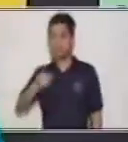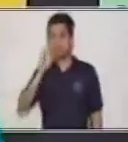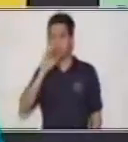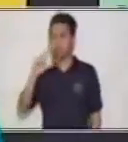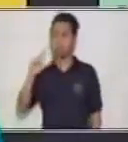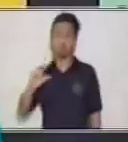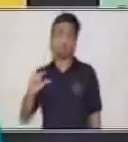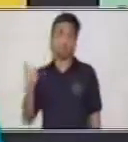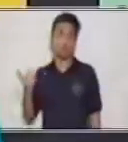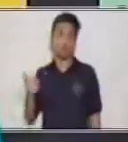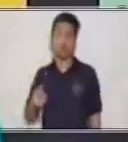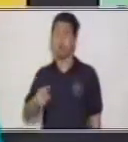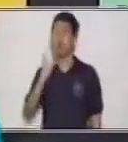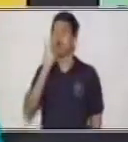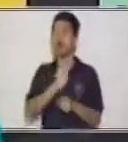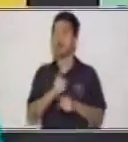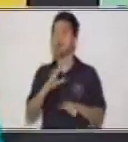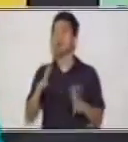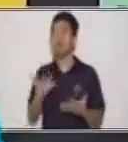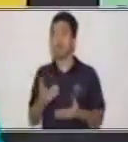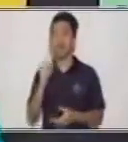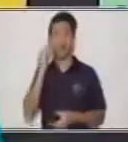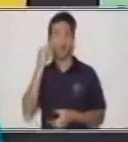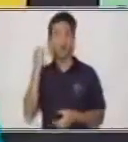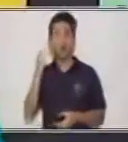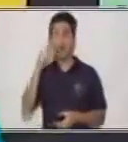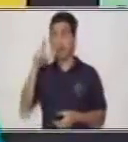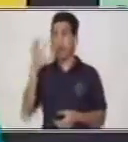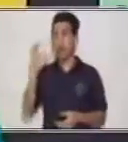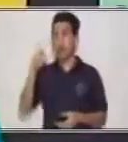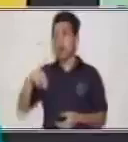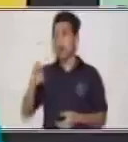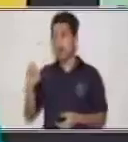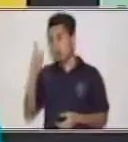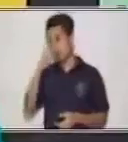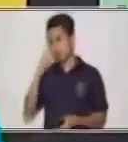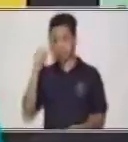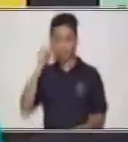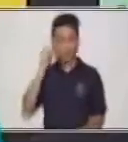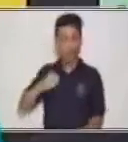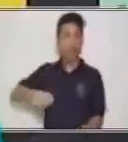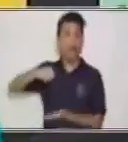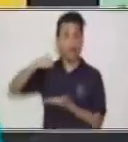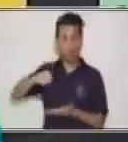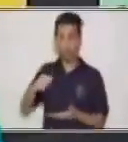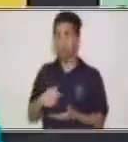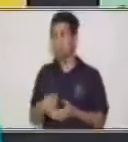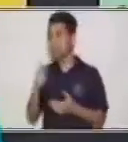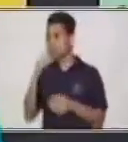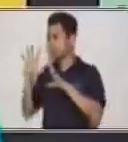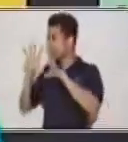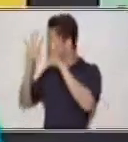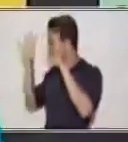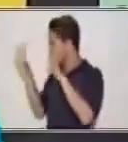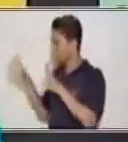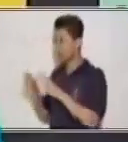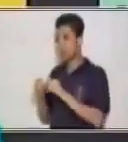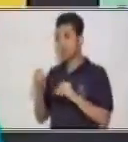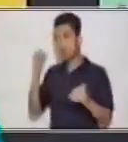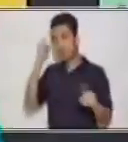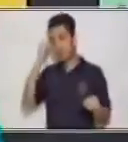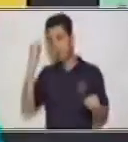en galones, ¿cuántos galones podría tener una pila? Entonces, ya que hemos estimado, tener una idea de